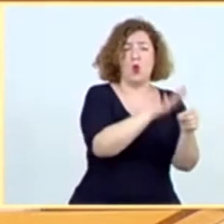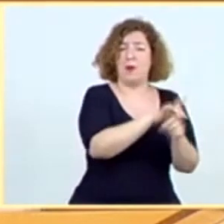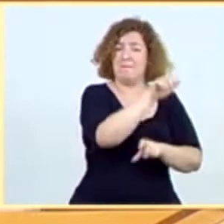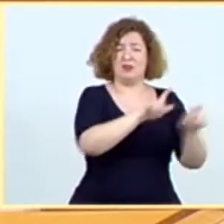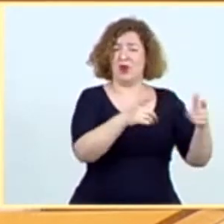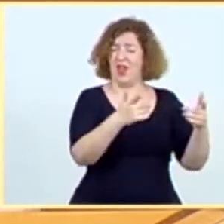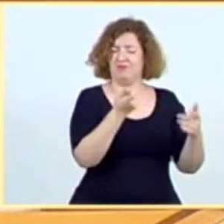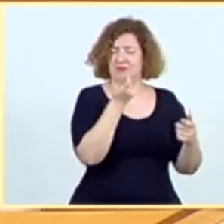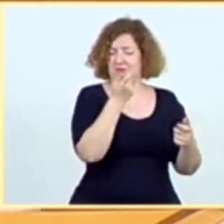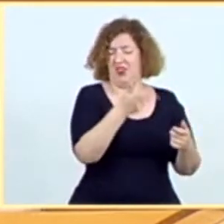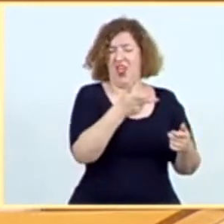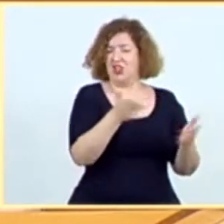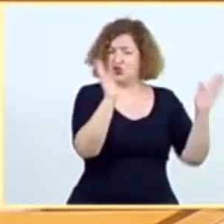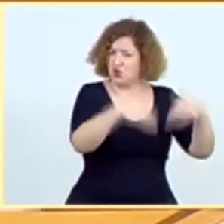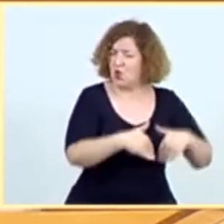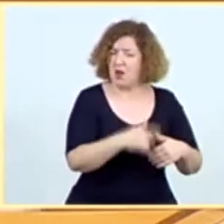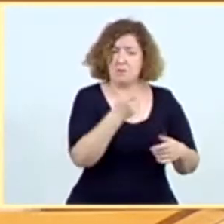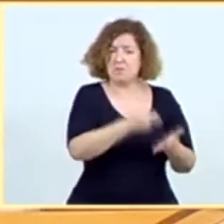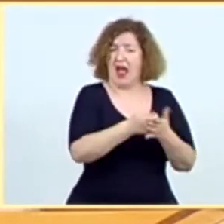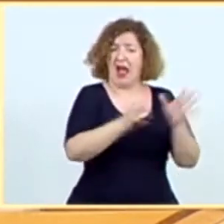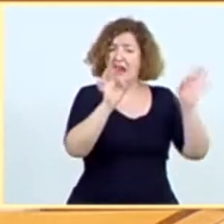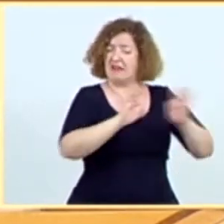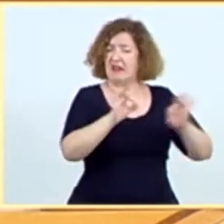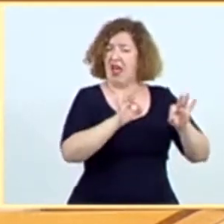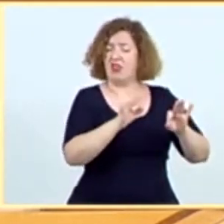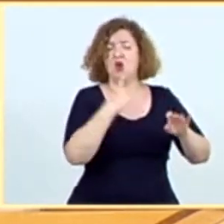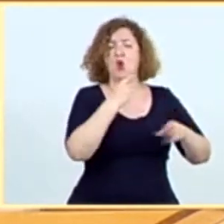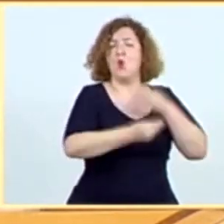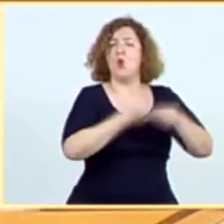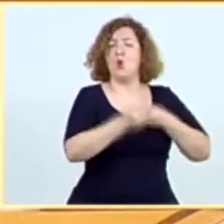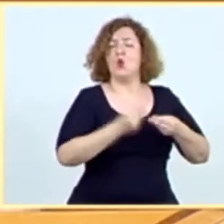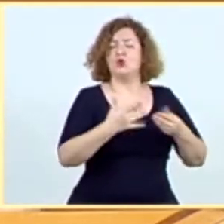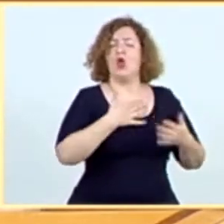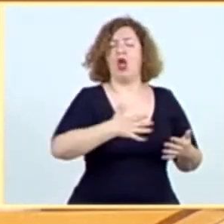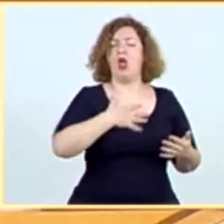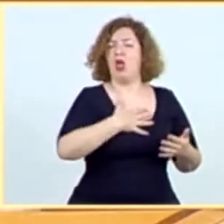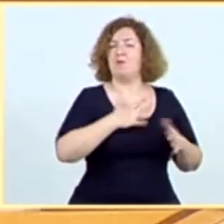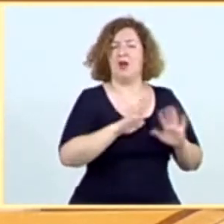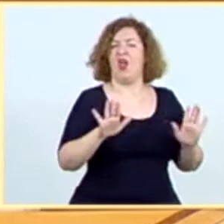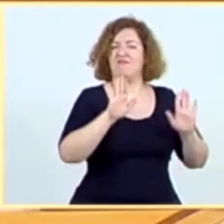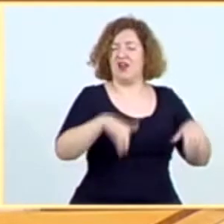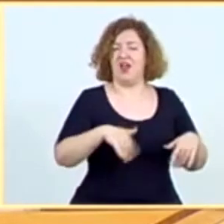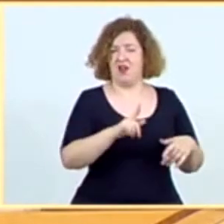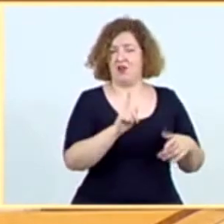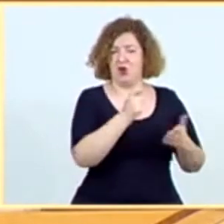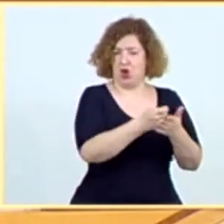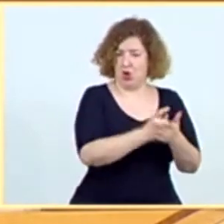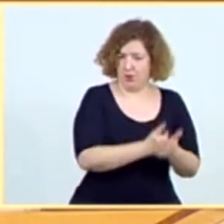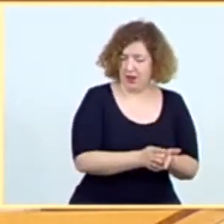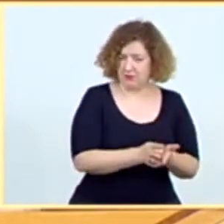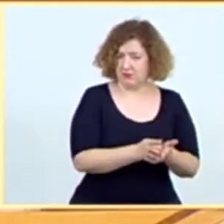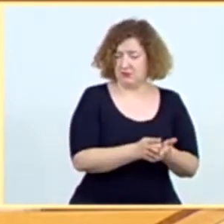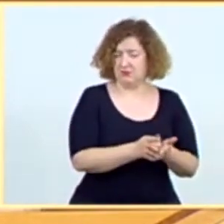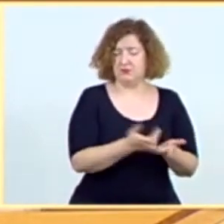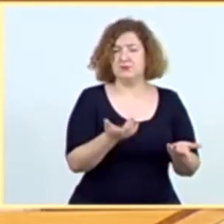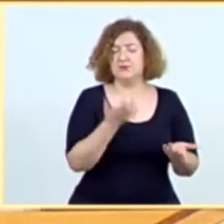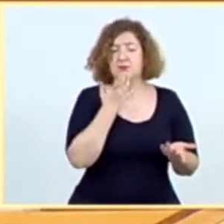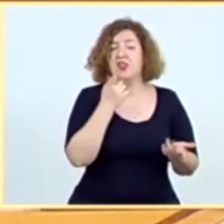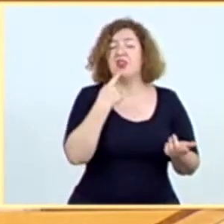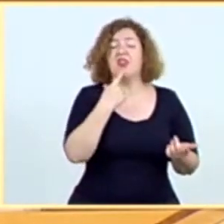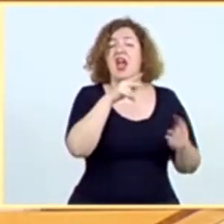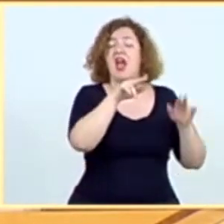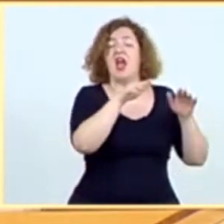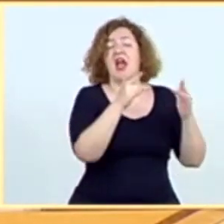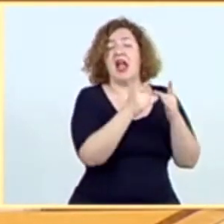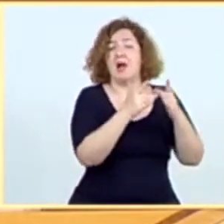por derecho, porque no la pagan y solo contribuyen a su uso y disfrute, y muchas veces a su antojo. Alguien decidió que no había camas ni respiradores